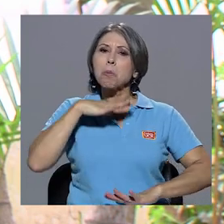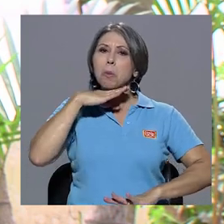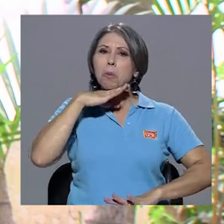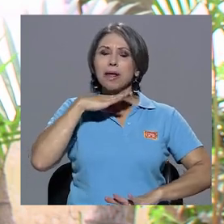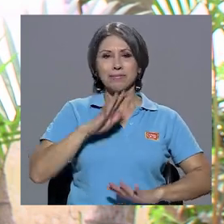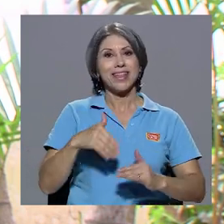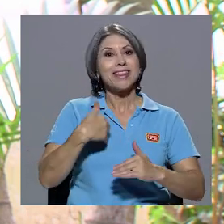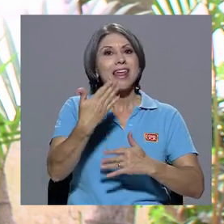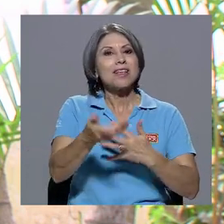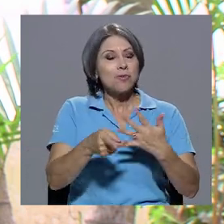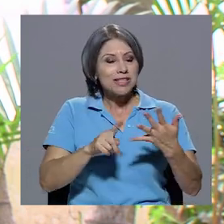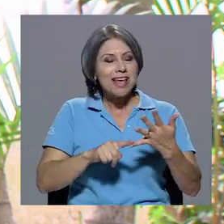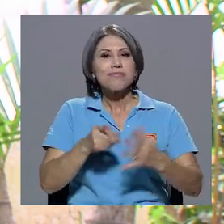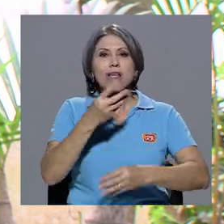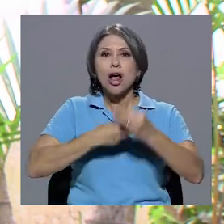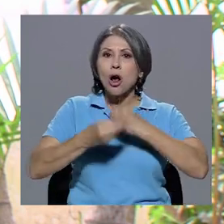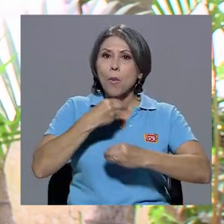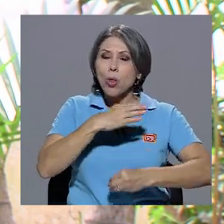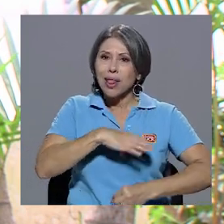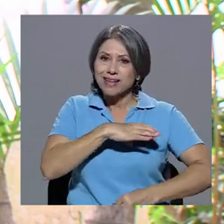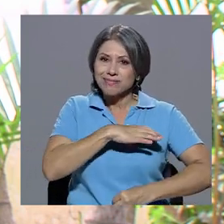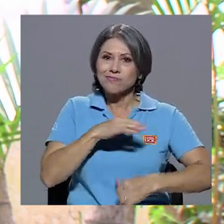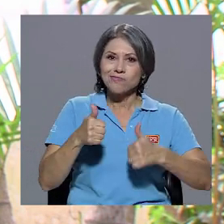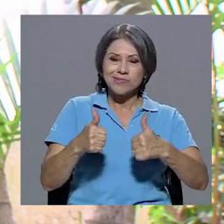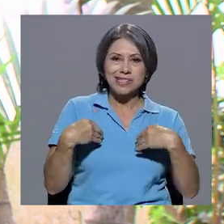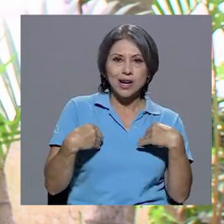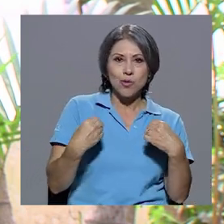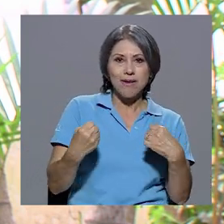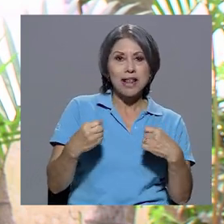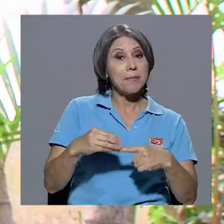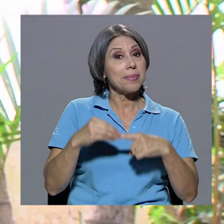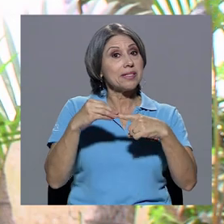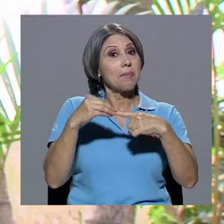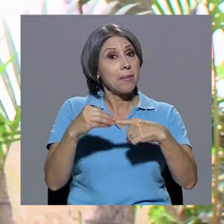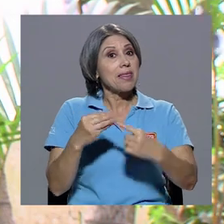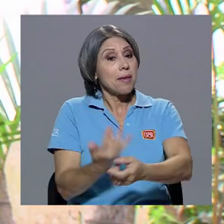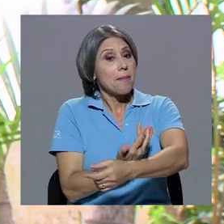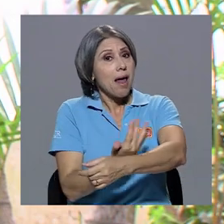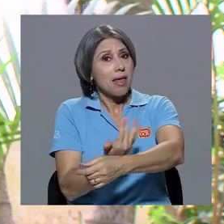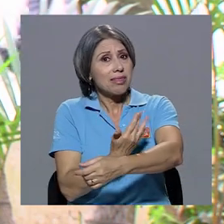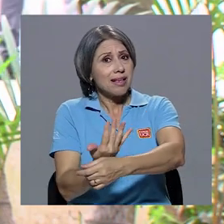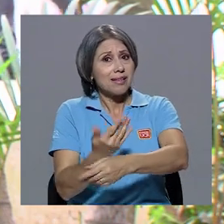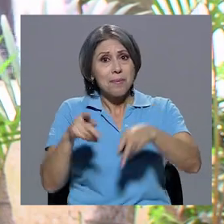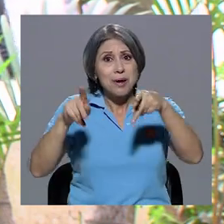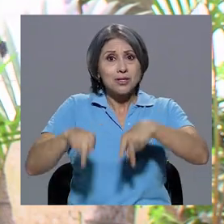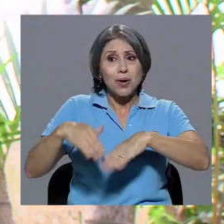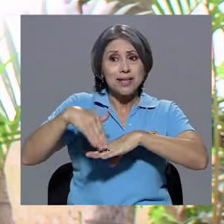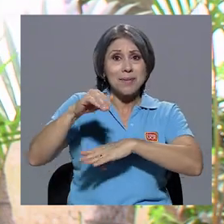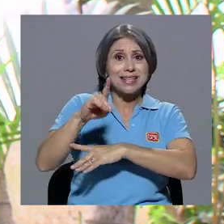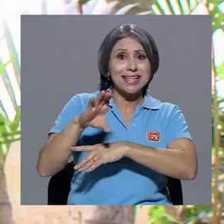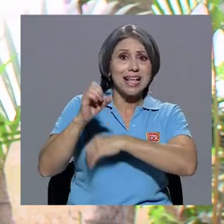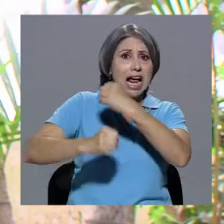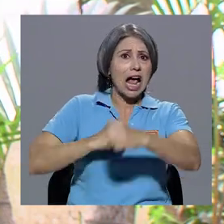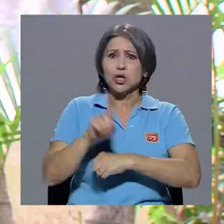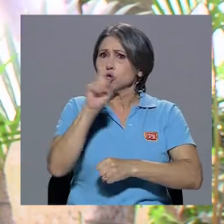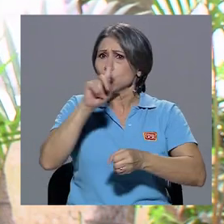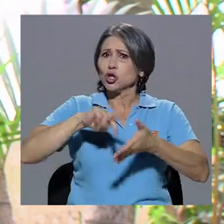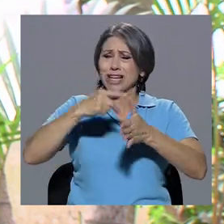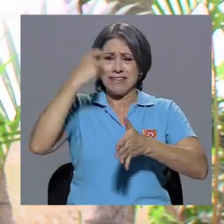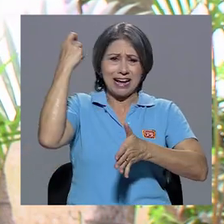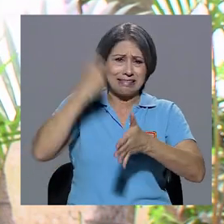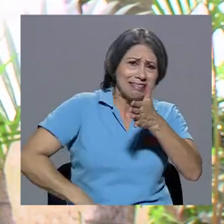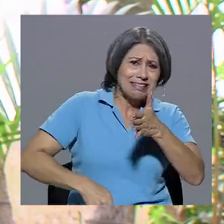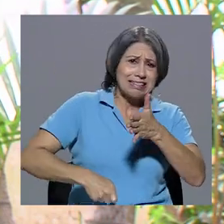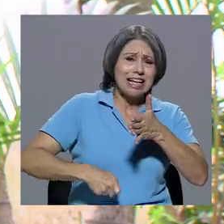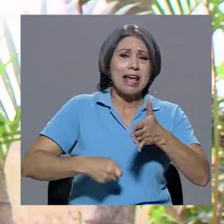ya sí viene la calidad de los alimentos, es una alimentación saludable, principalmente basado en plantas. Por más que los centenarios no son vegetarianos estrictos o no son